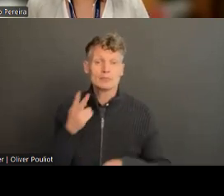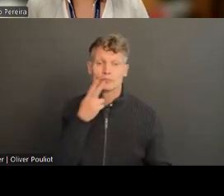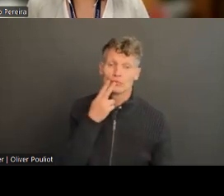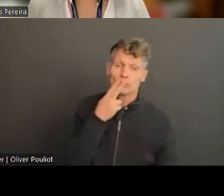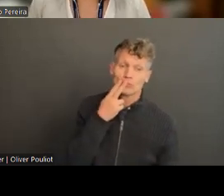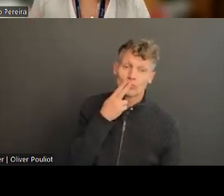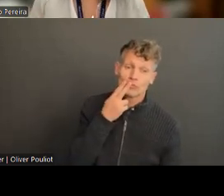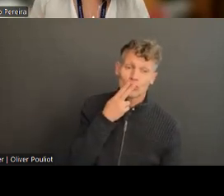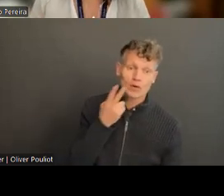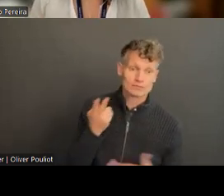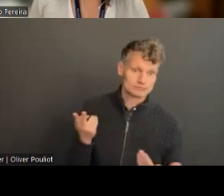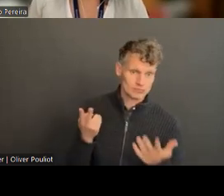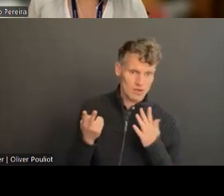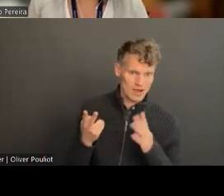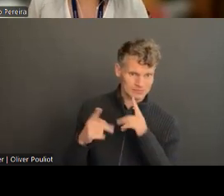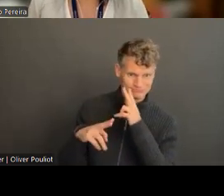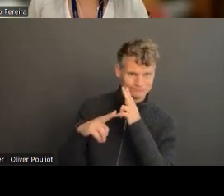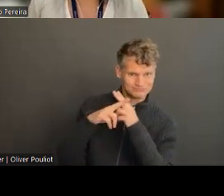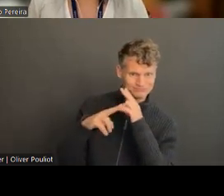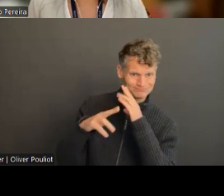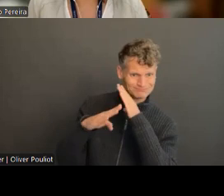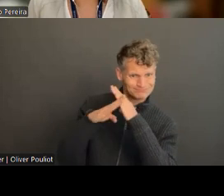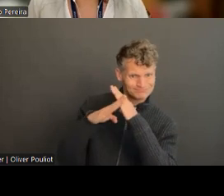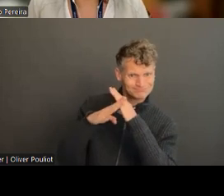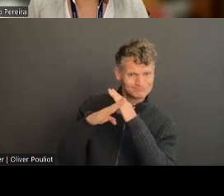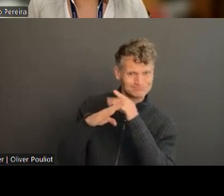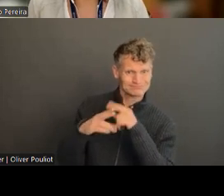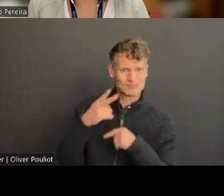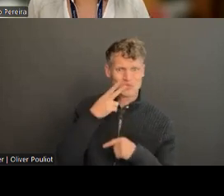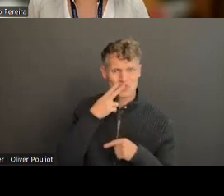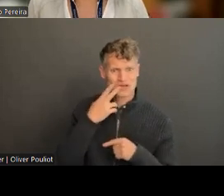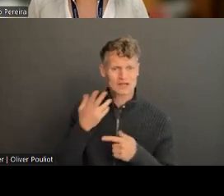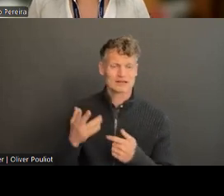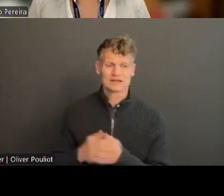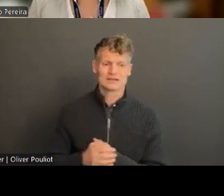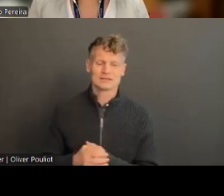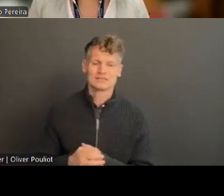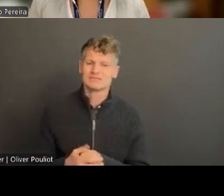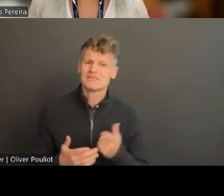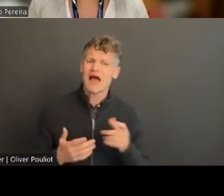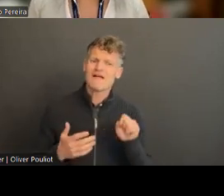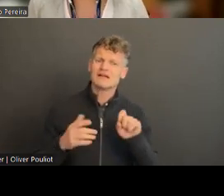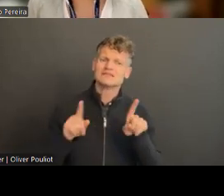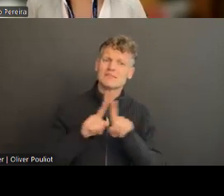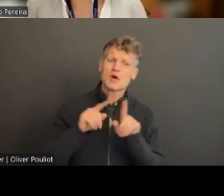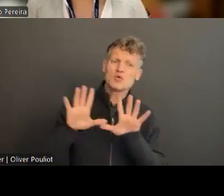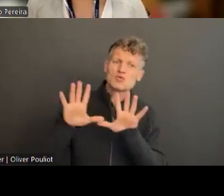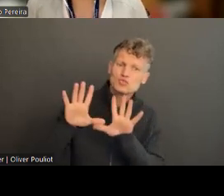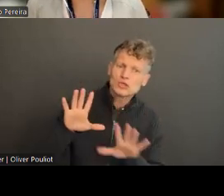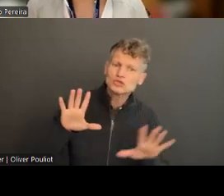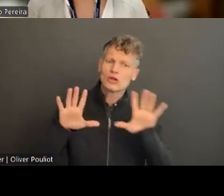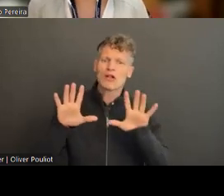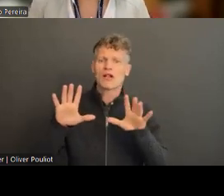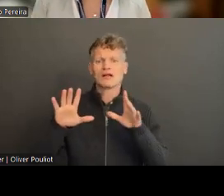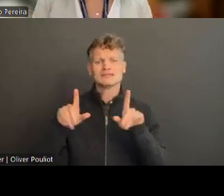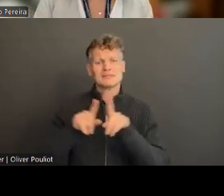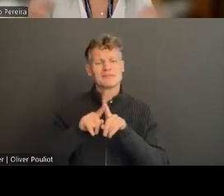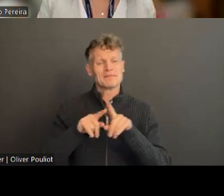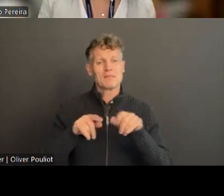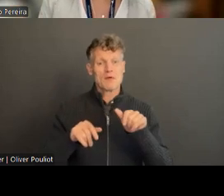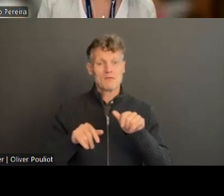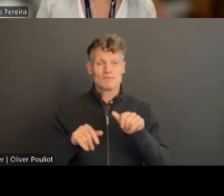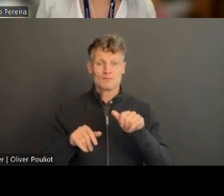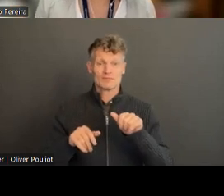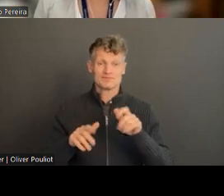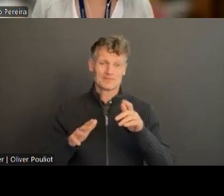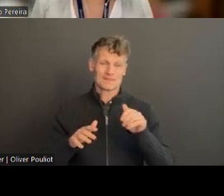prevención primaria, que son todas estas estrategias a evitar la aparición de la enfermedad, se cuenta, ¿cierto?, en la atención primaria de salud que está